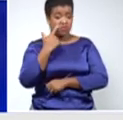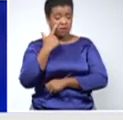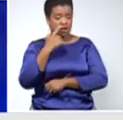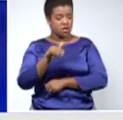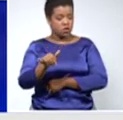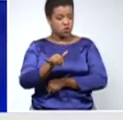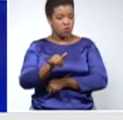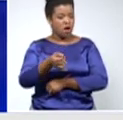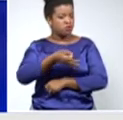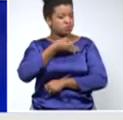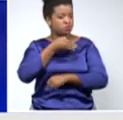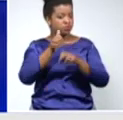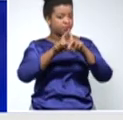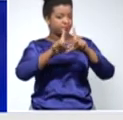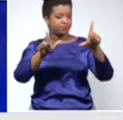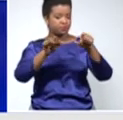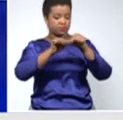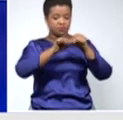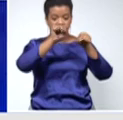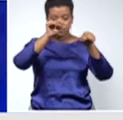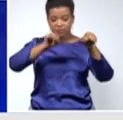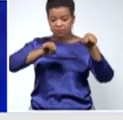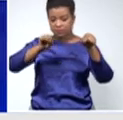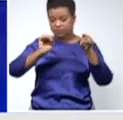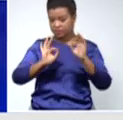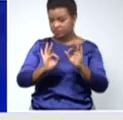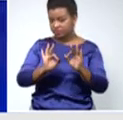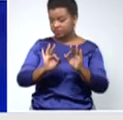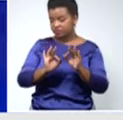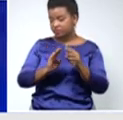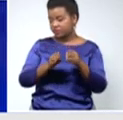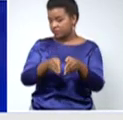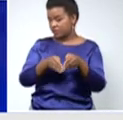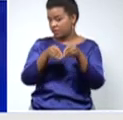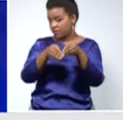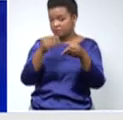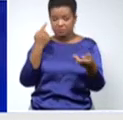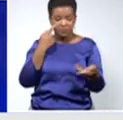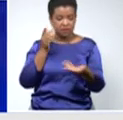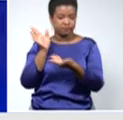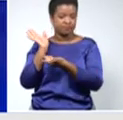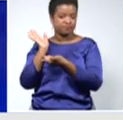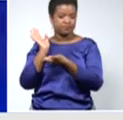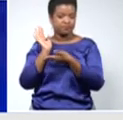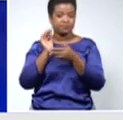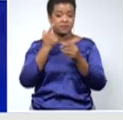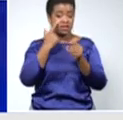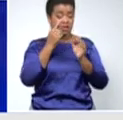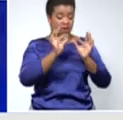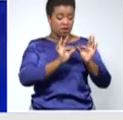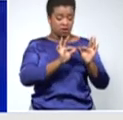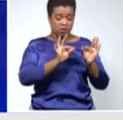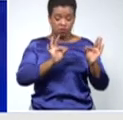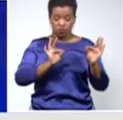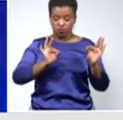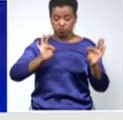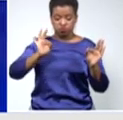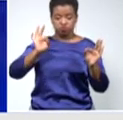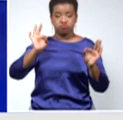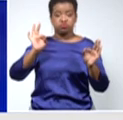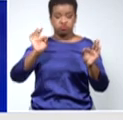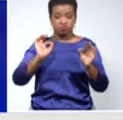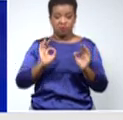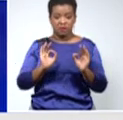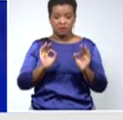del comportamiento en Granma de los últimos 15 días, donde se ve que con